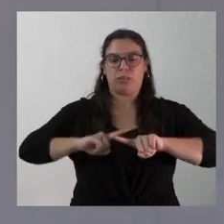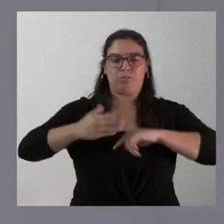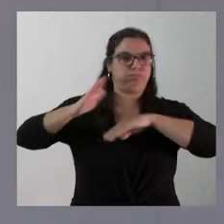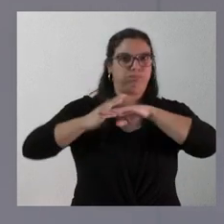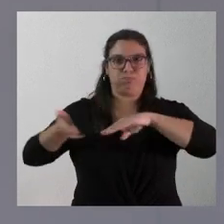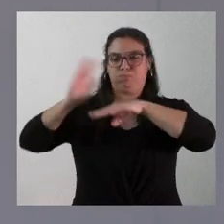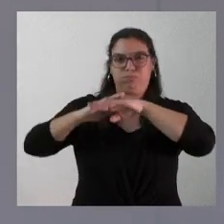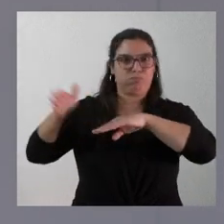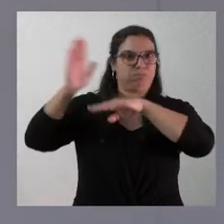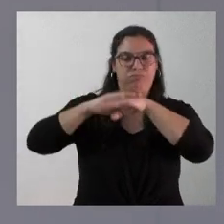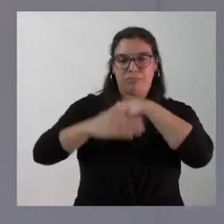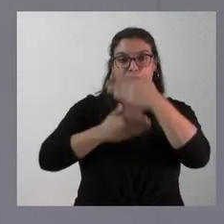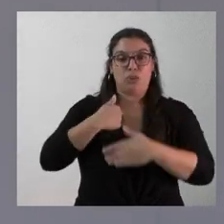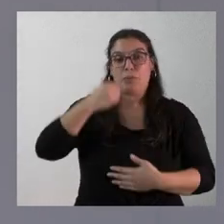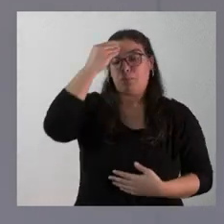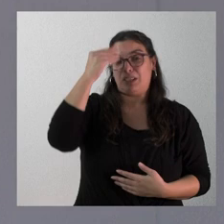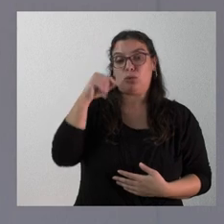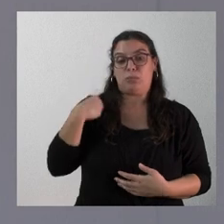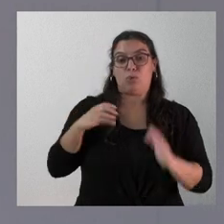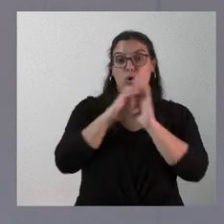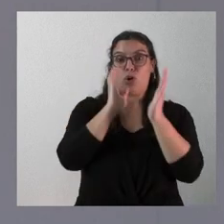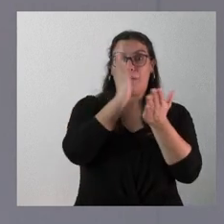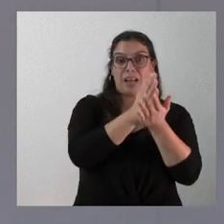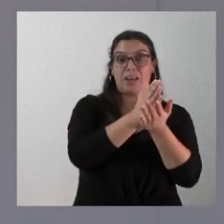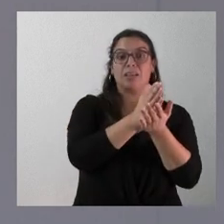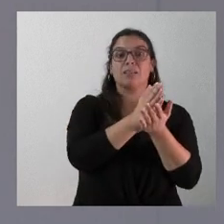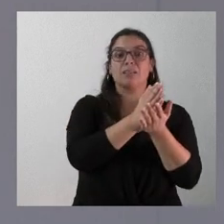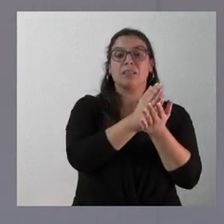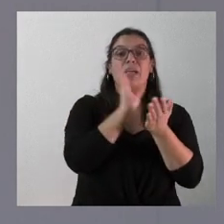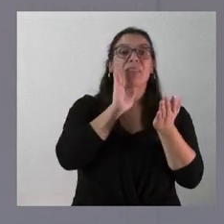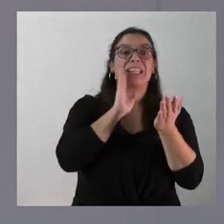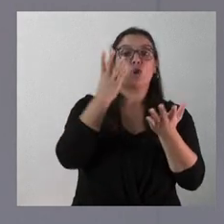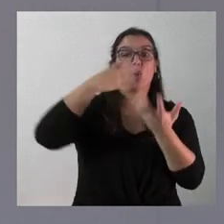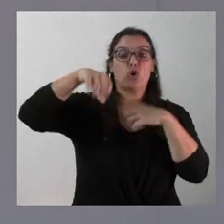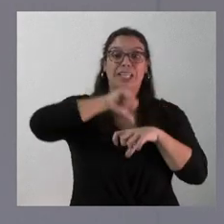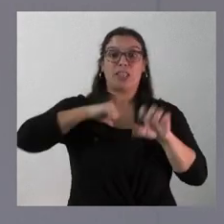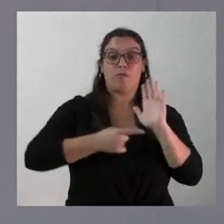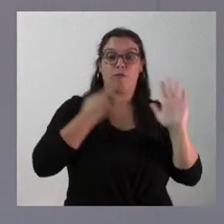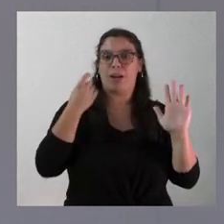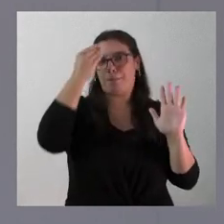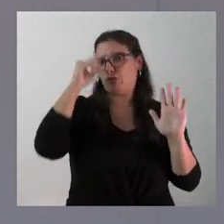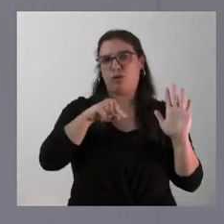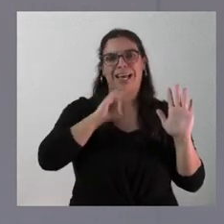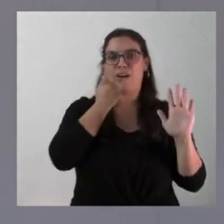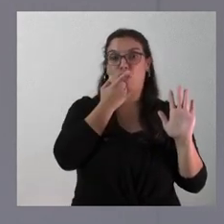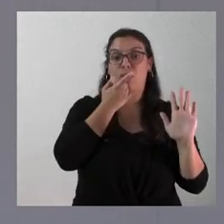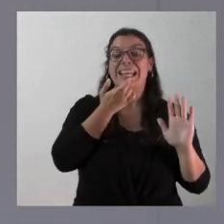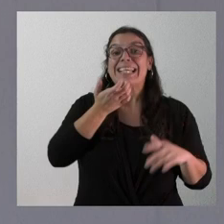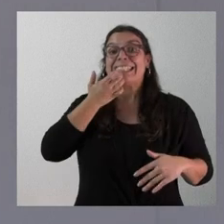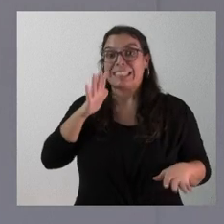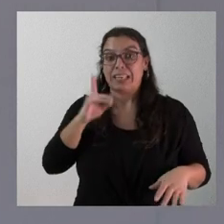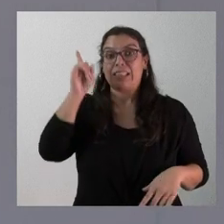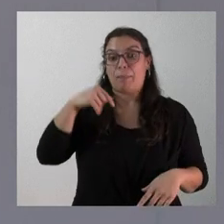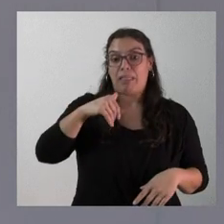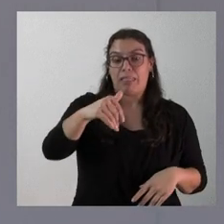error eliminar del Código Penal el delito de sedición y sería un error rebajar